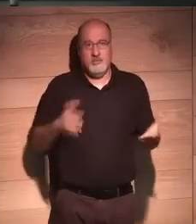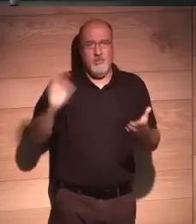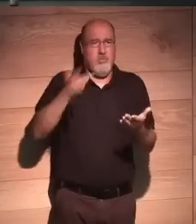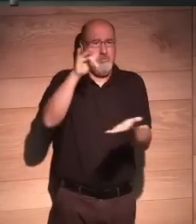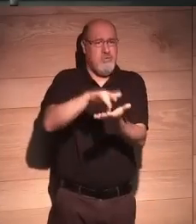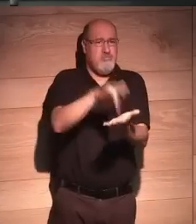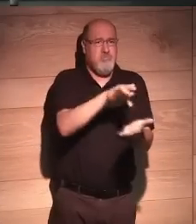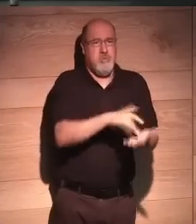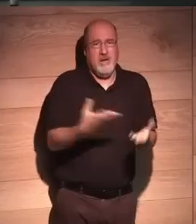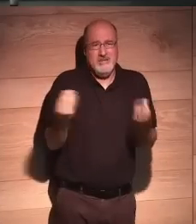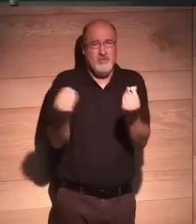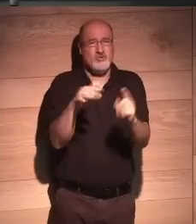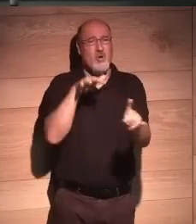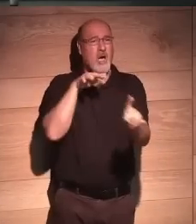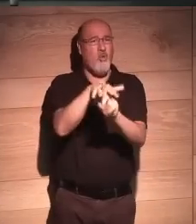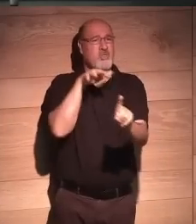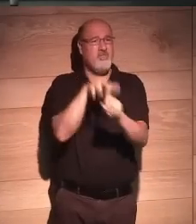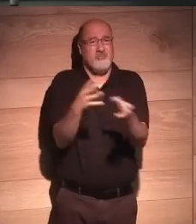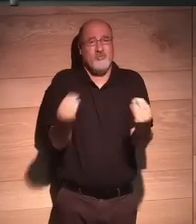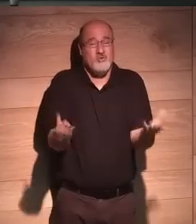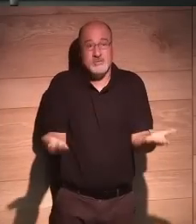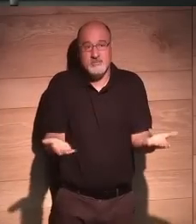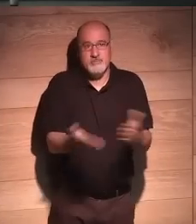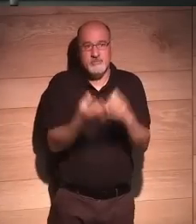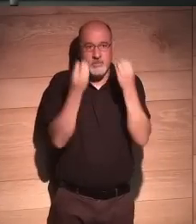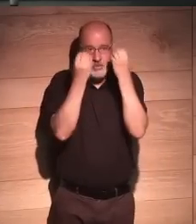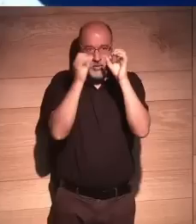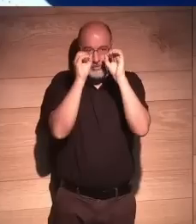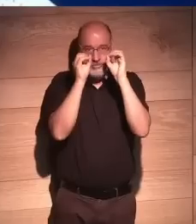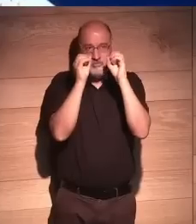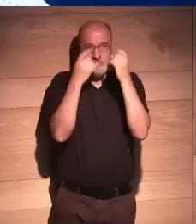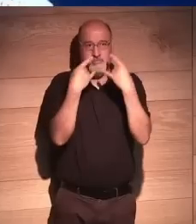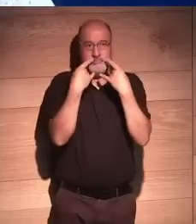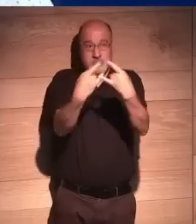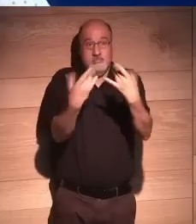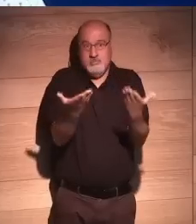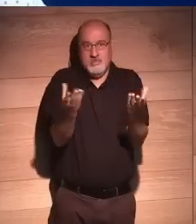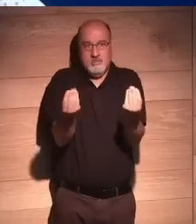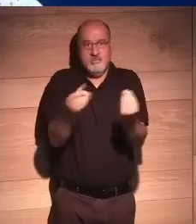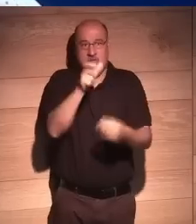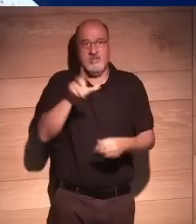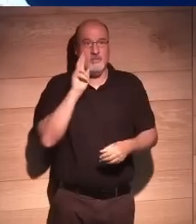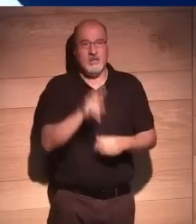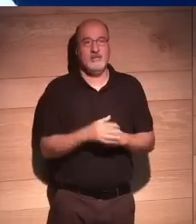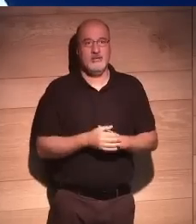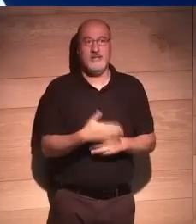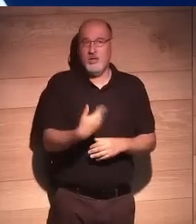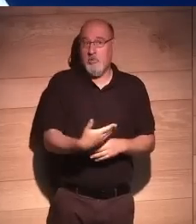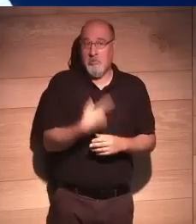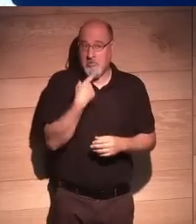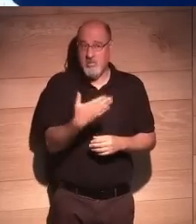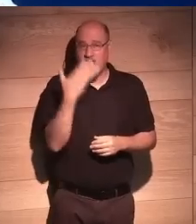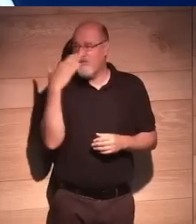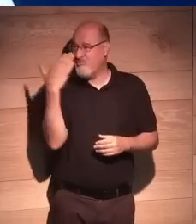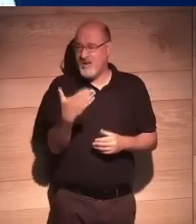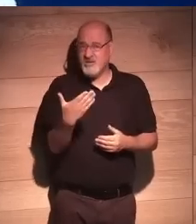pasar cosas ahí. Claro. Entonces- es imposible apartar la mirada, es que esto es Claro. lo que- Aunque no quieras, te quedas atrapado. Esa sensación de decir, oye, no pasa nada por decir que uno